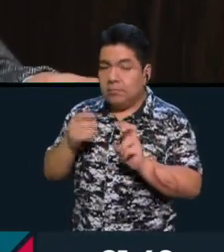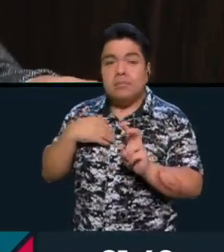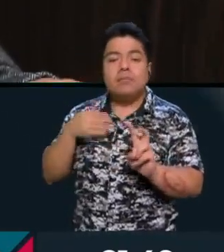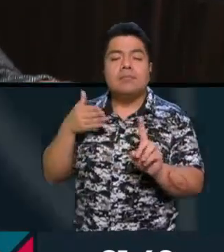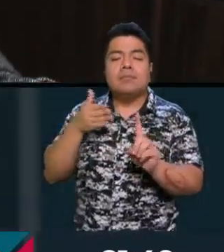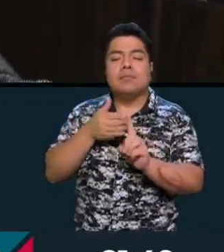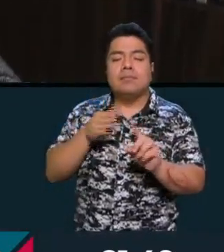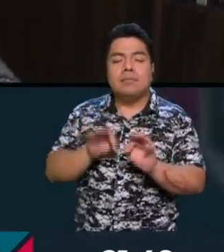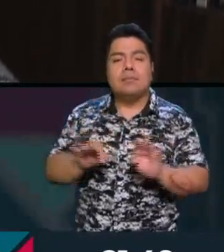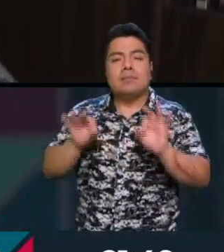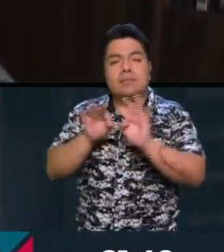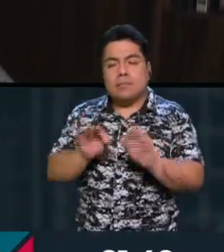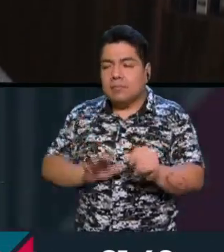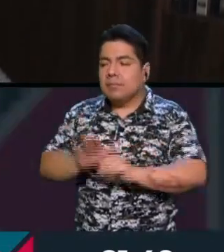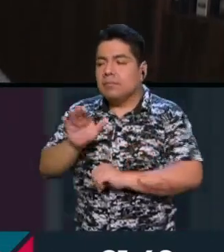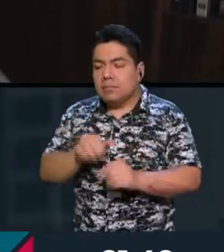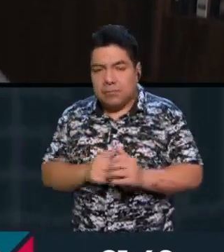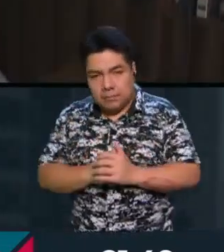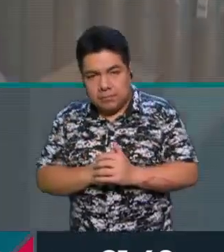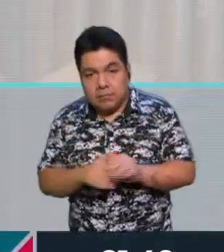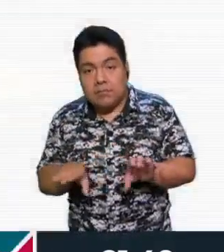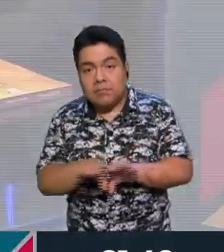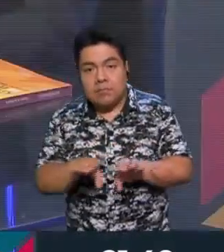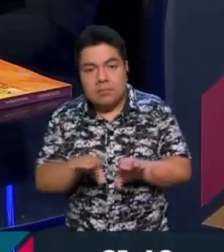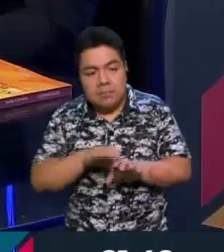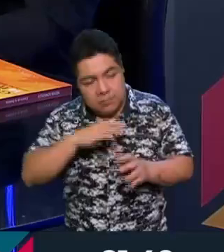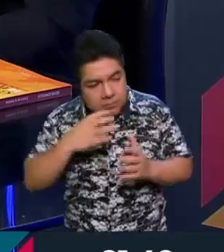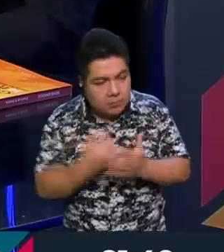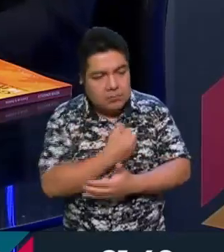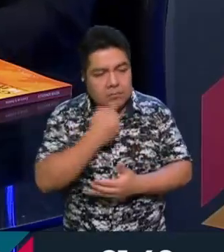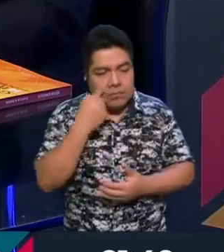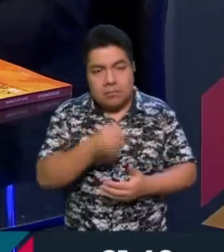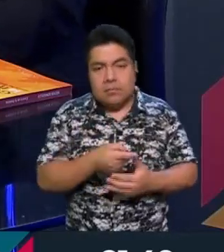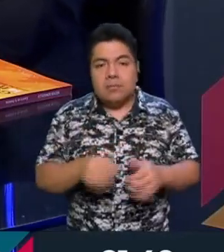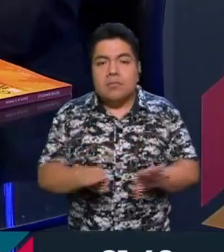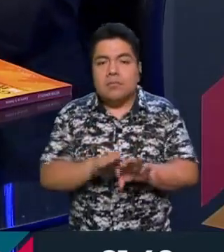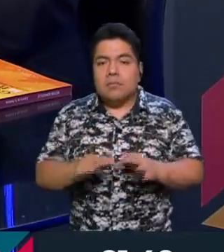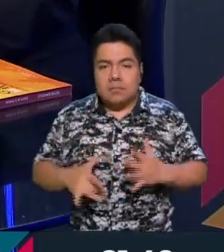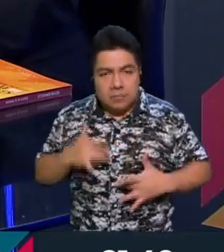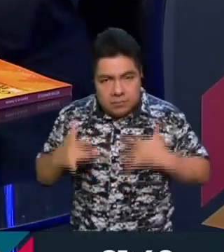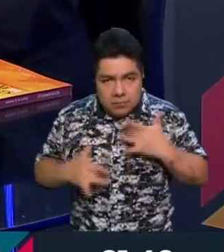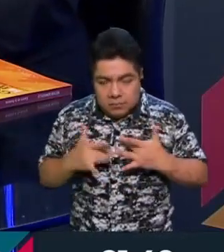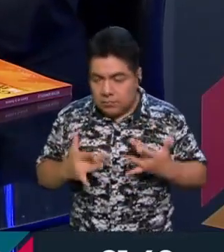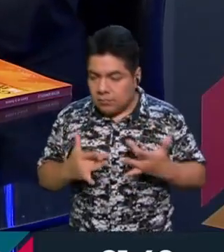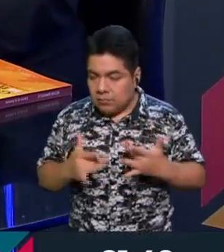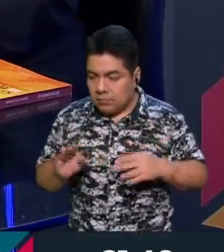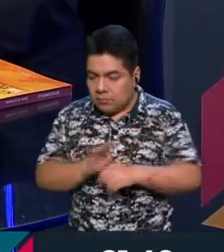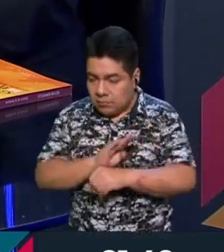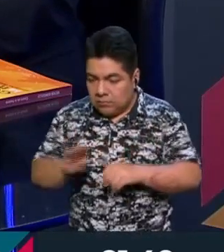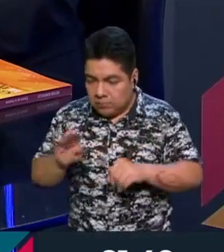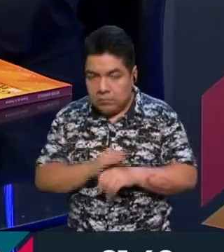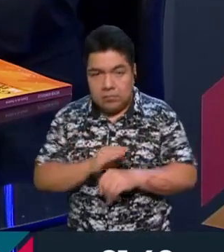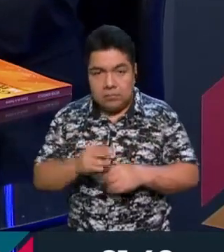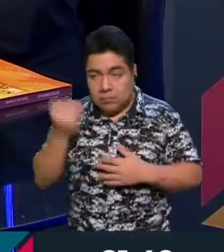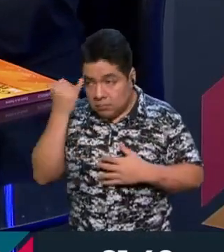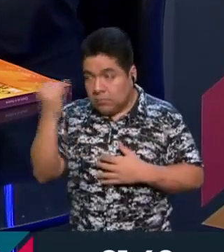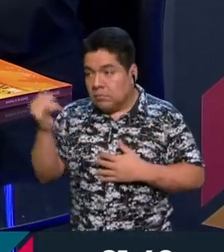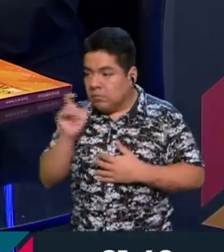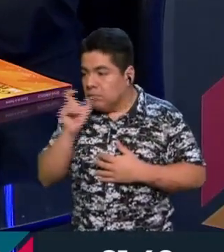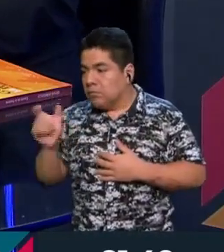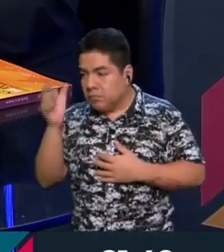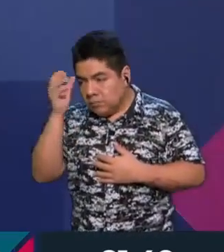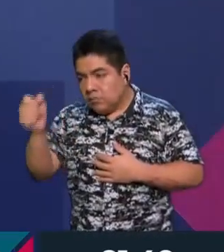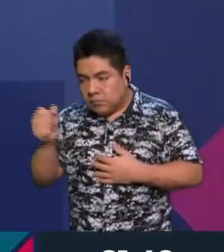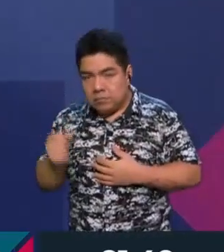mucho, el cómo se logra, o sea, este estado de bienestar. Surge esta idea, este